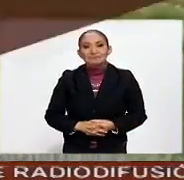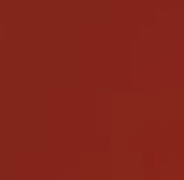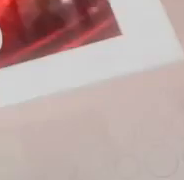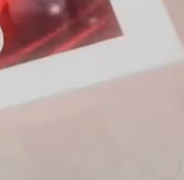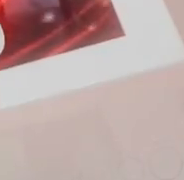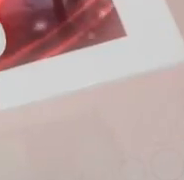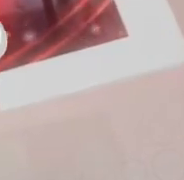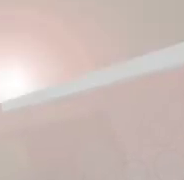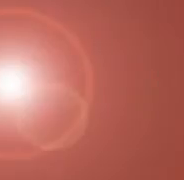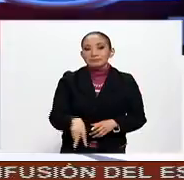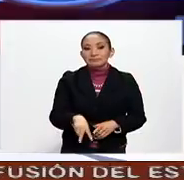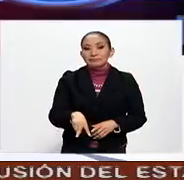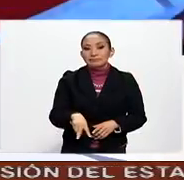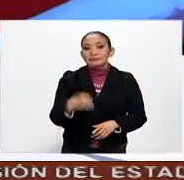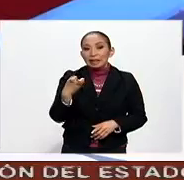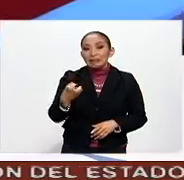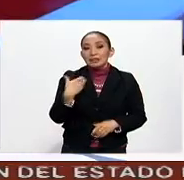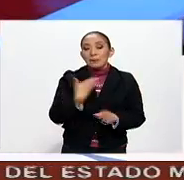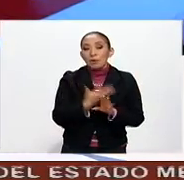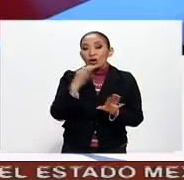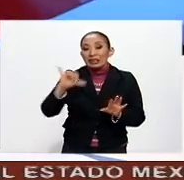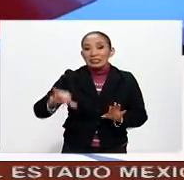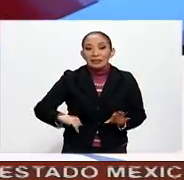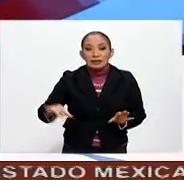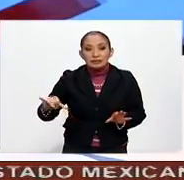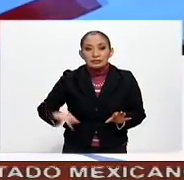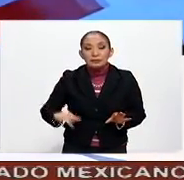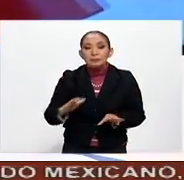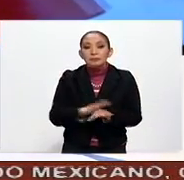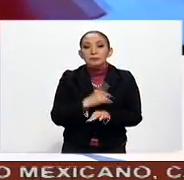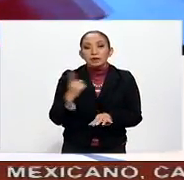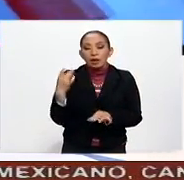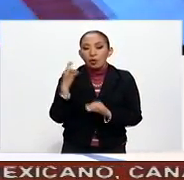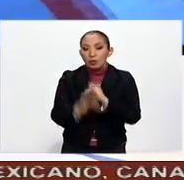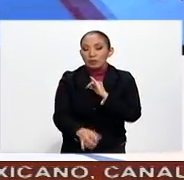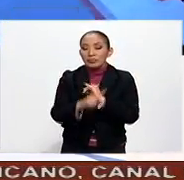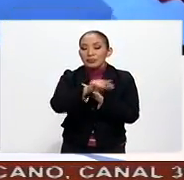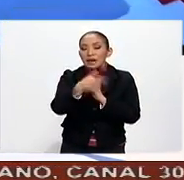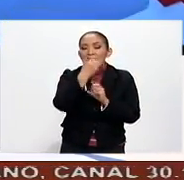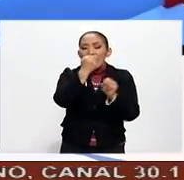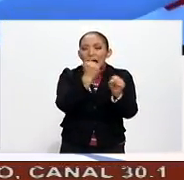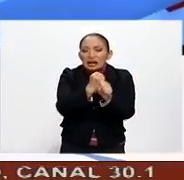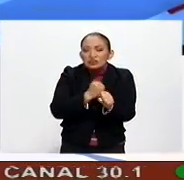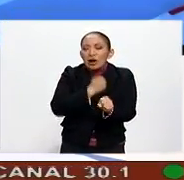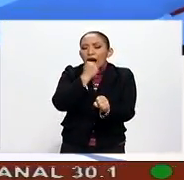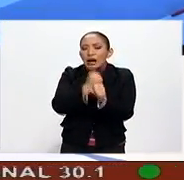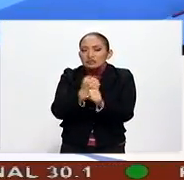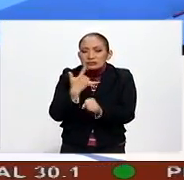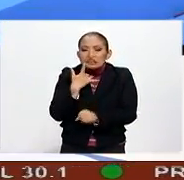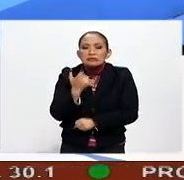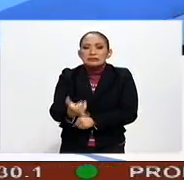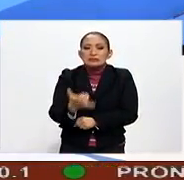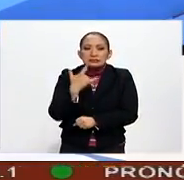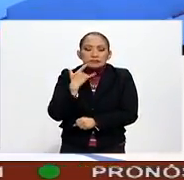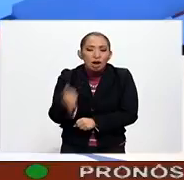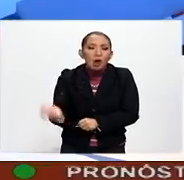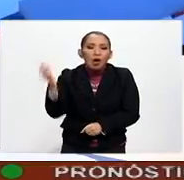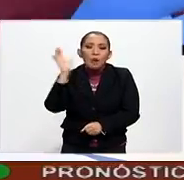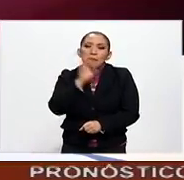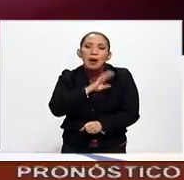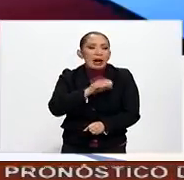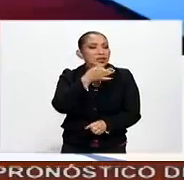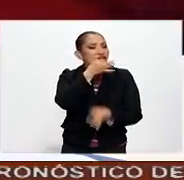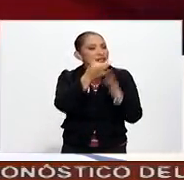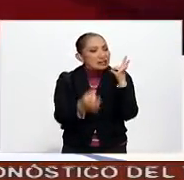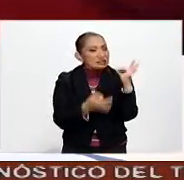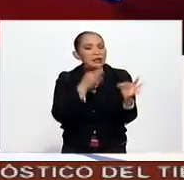es, Pati, y esta noticia también es muy interesante porque finalmente, después de años y años de luchar o de escuchar malas